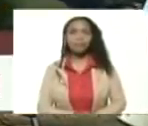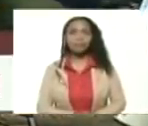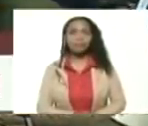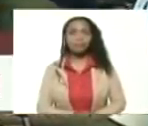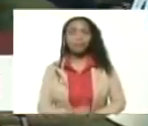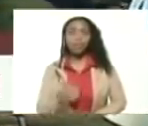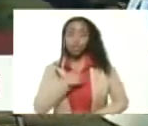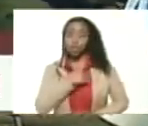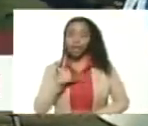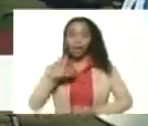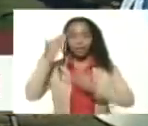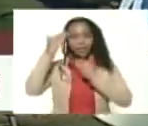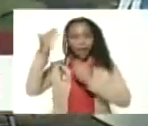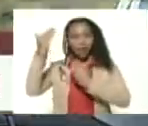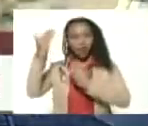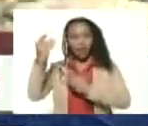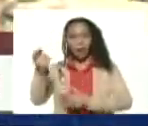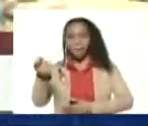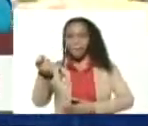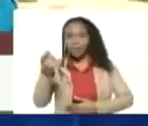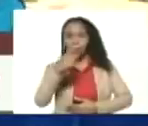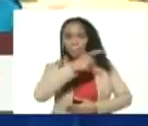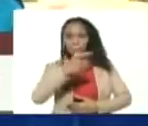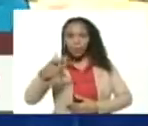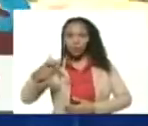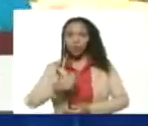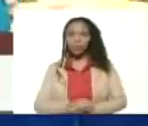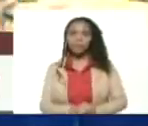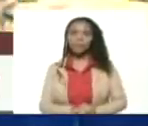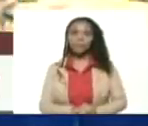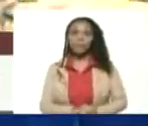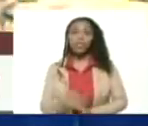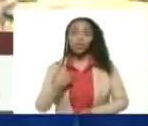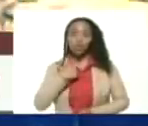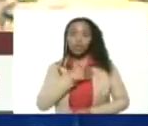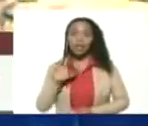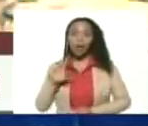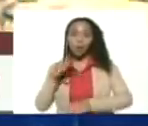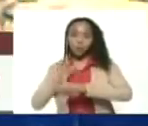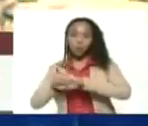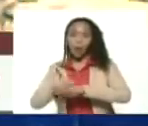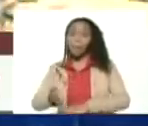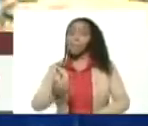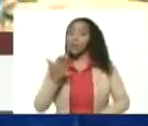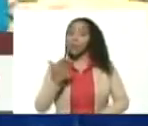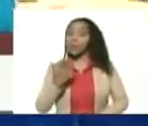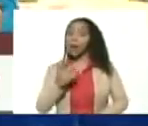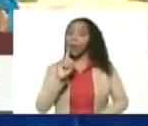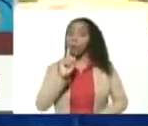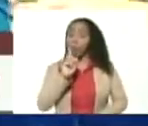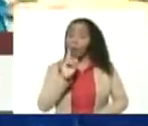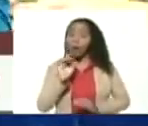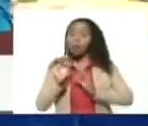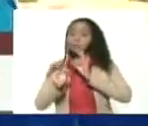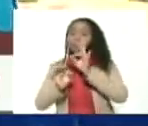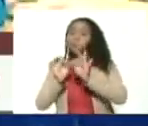Quiero saludar a los semilleristas. Tengo una cosa que anunciar bien importante y tengo un comentario que hacer sobre el